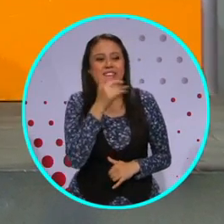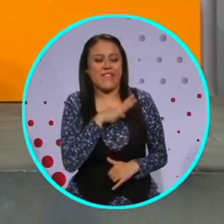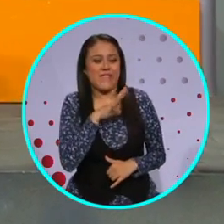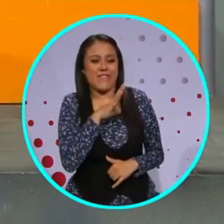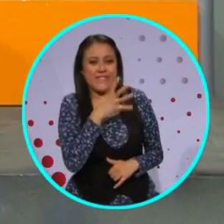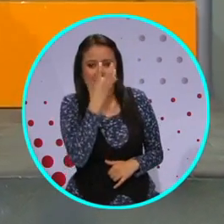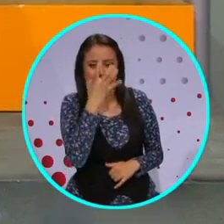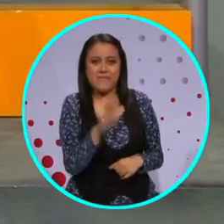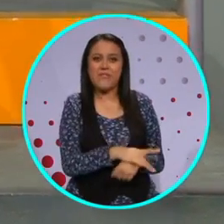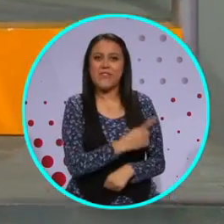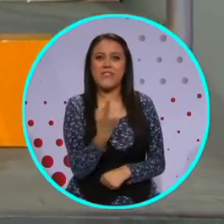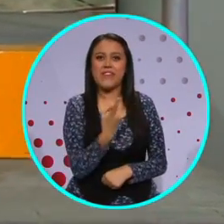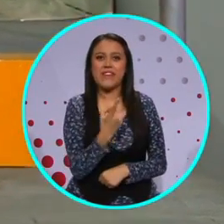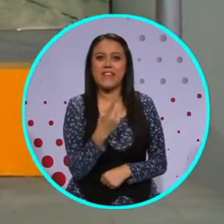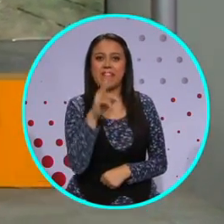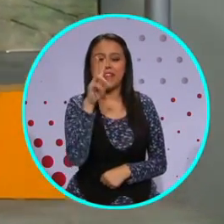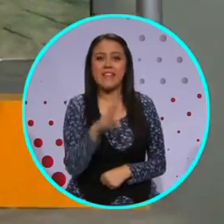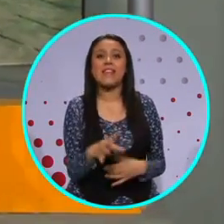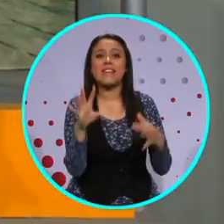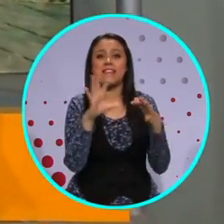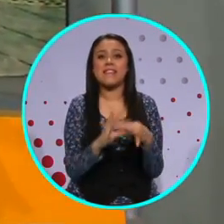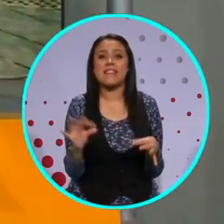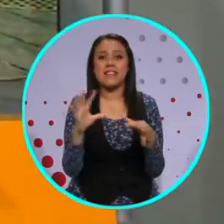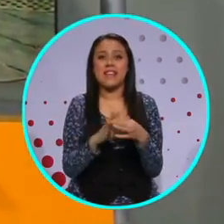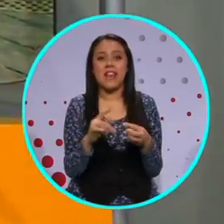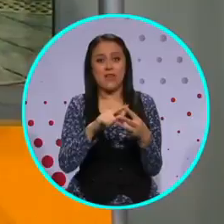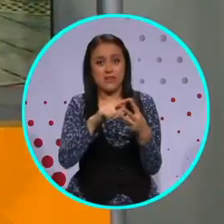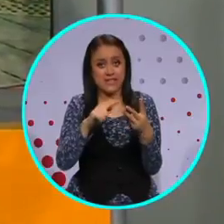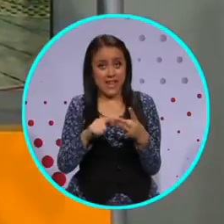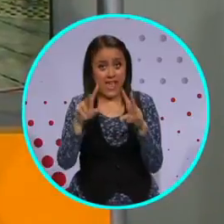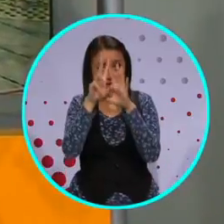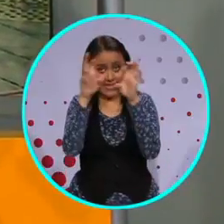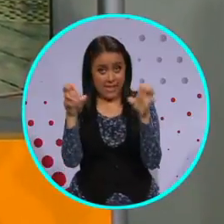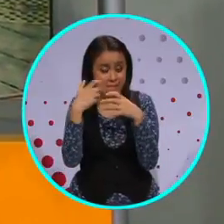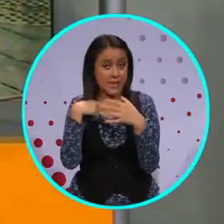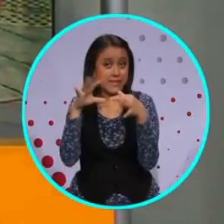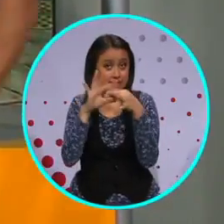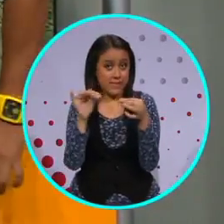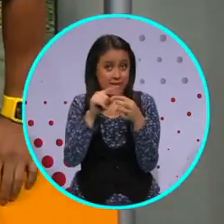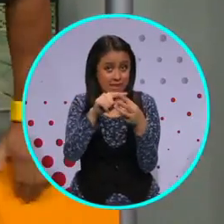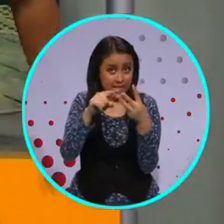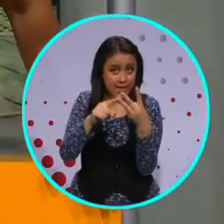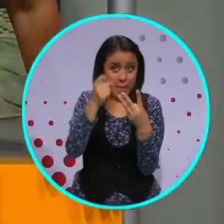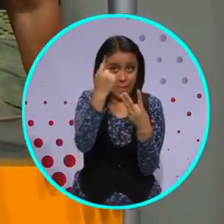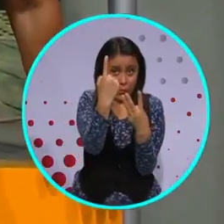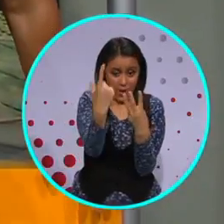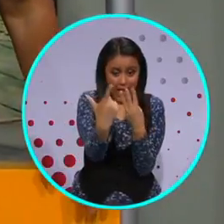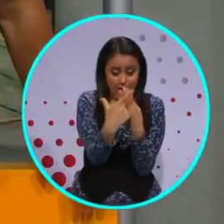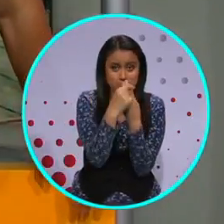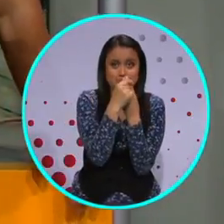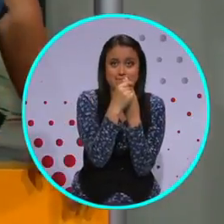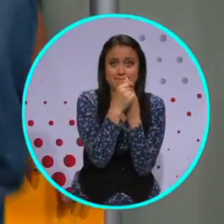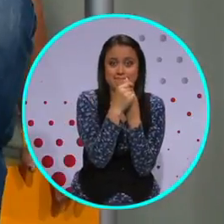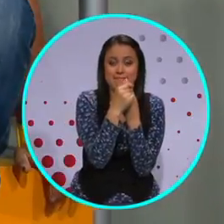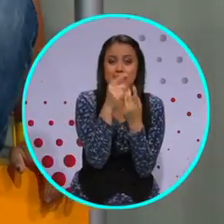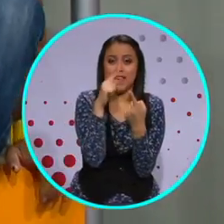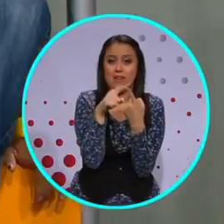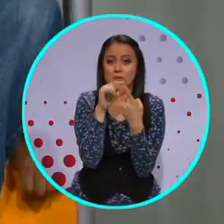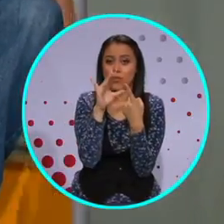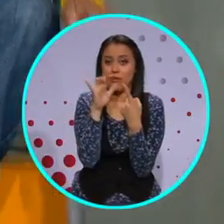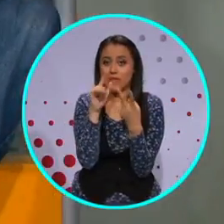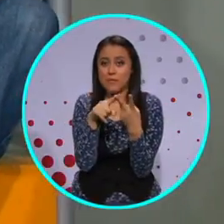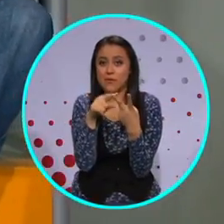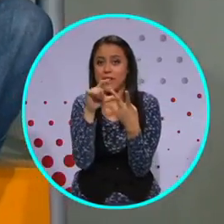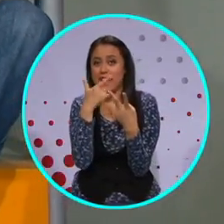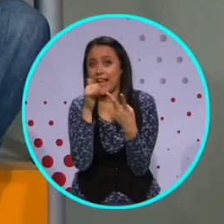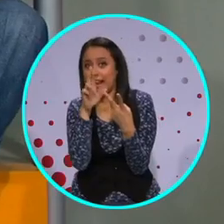por porque yo le voy a juntar como que los tres temas que hemos venido platicando el programa en una misma nota cuauhtémoc no no